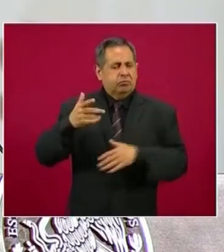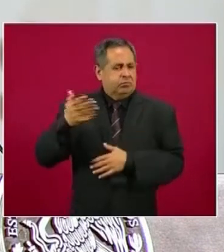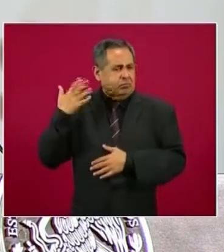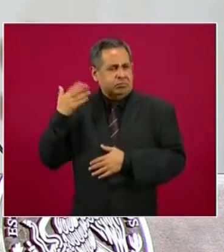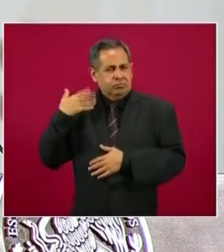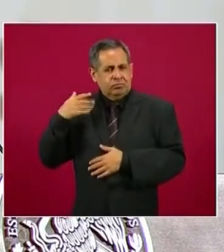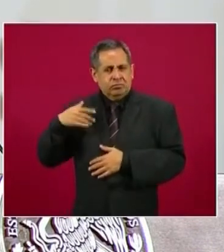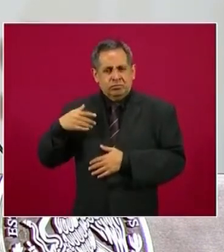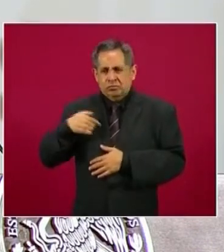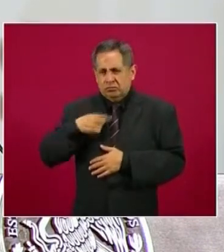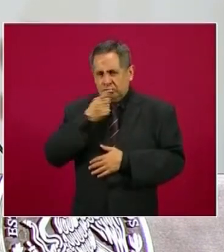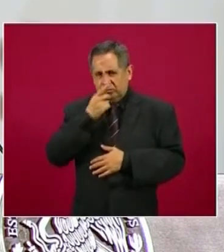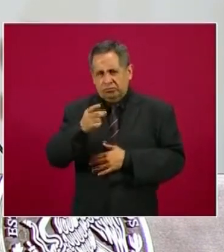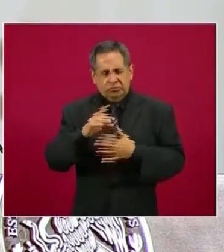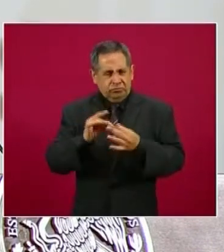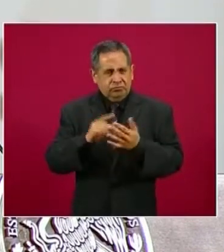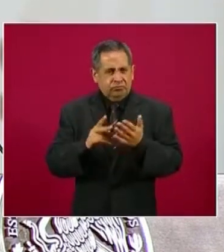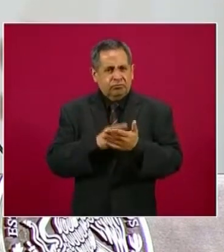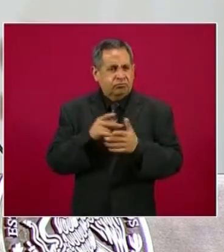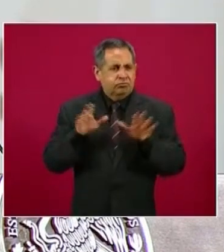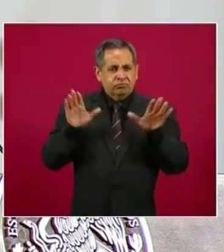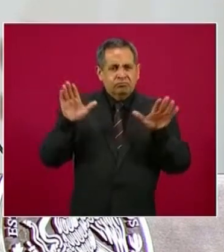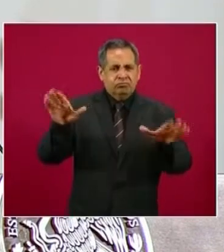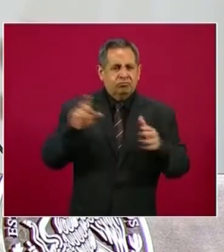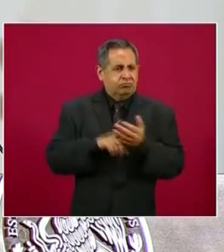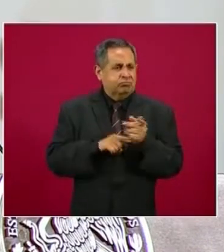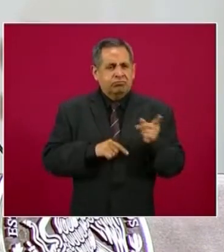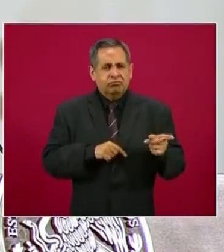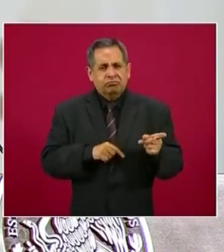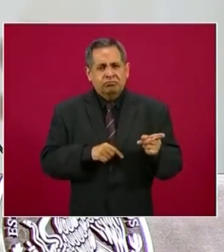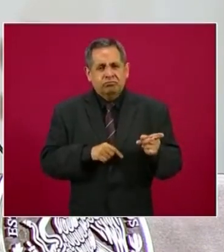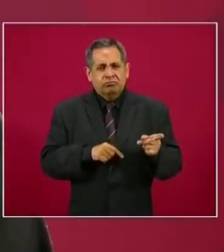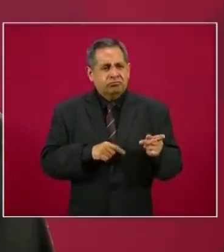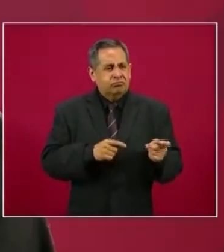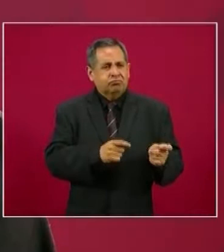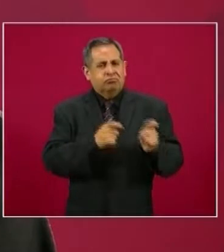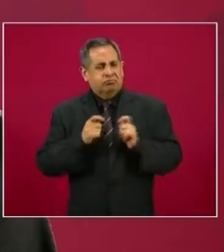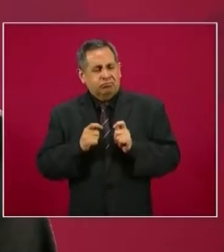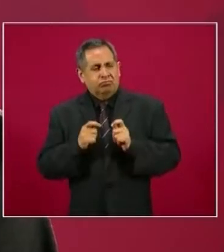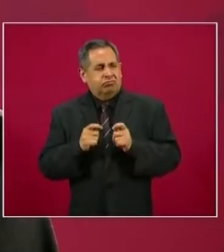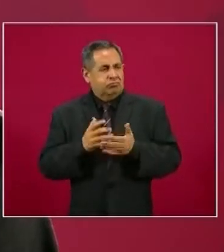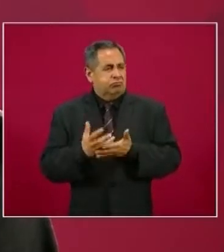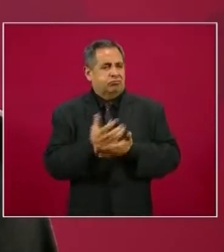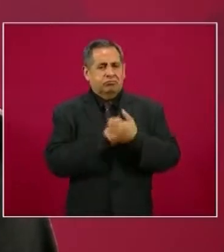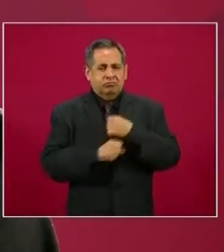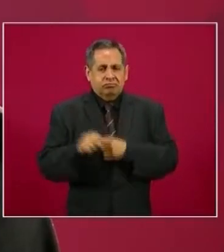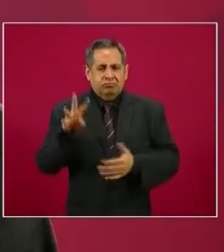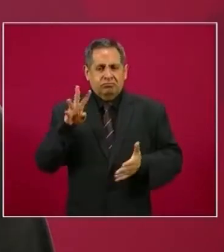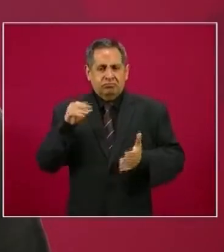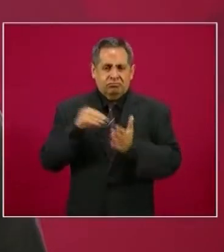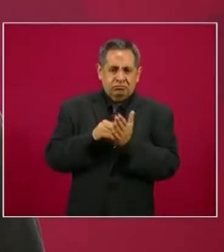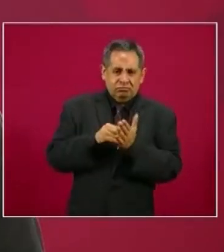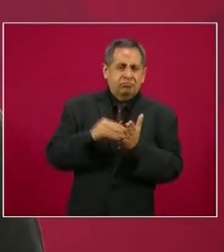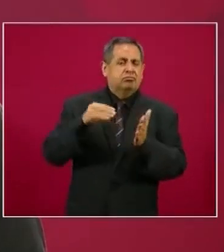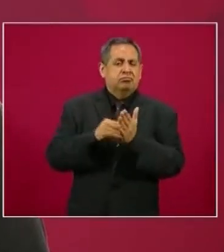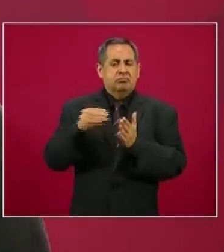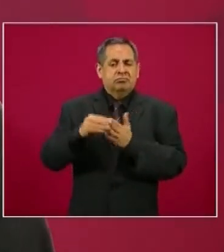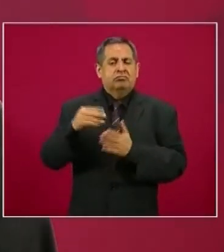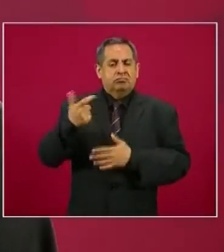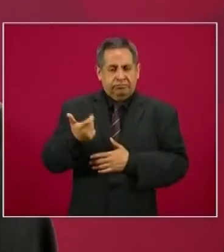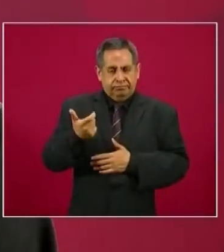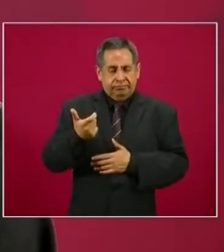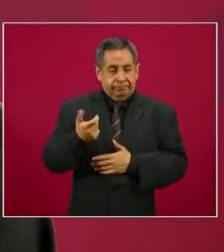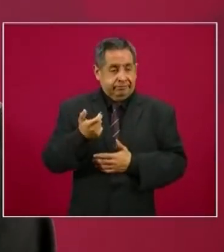hace unos días lo repito nos va a dar más de 4 mil millones de pesos y todo ese dinero